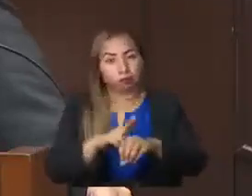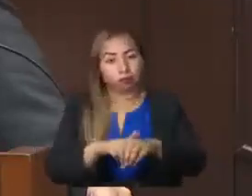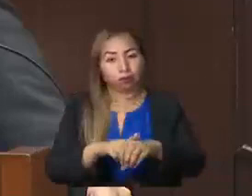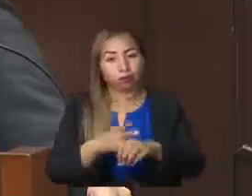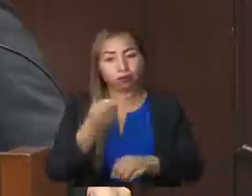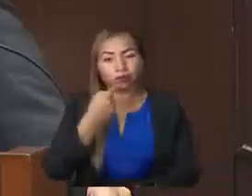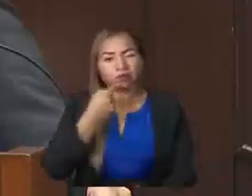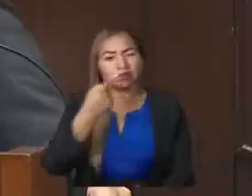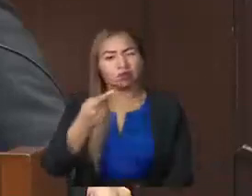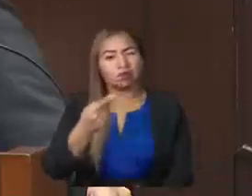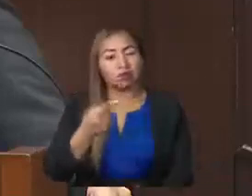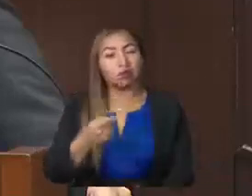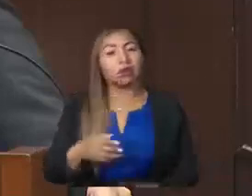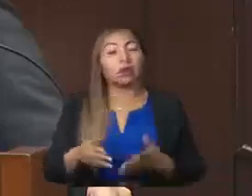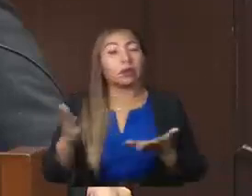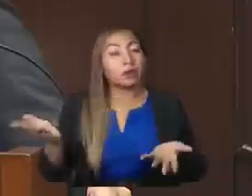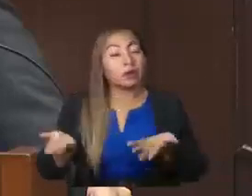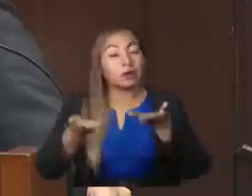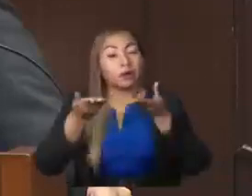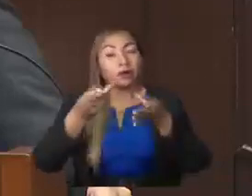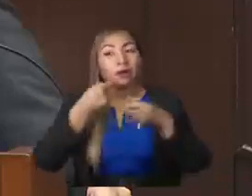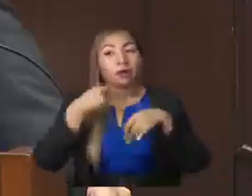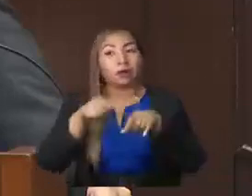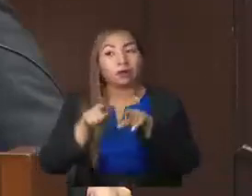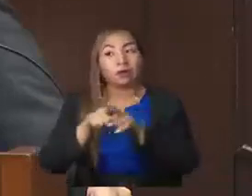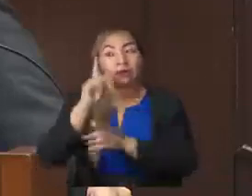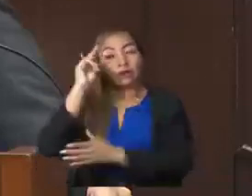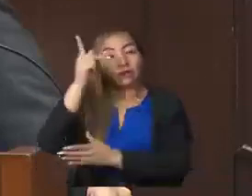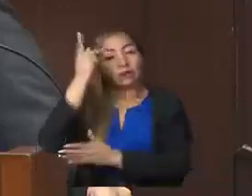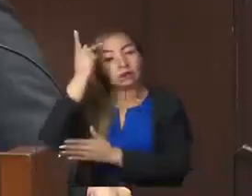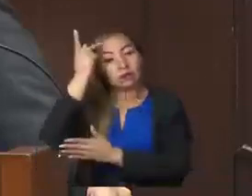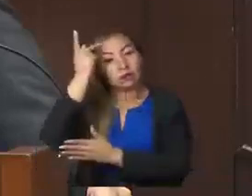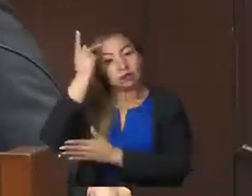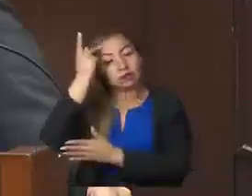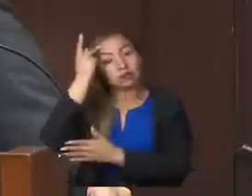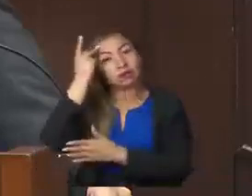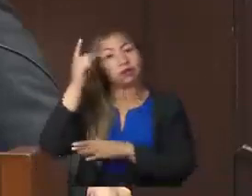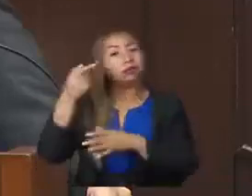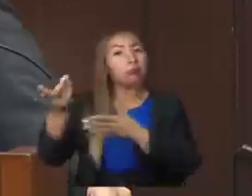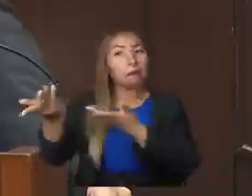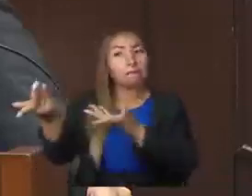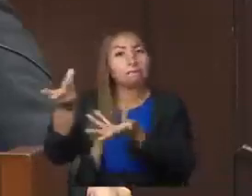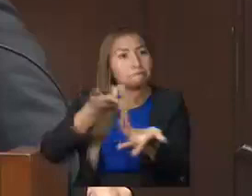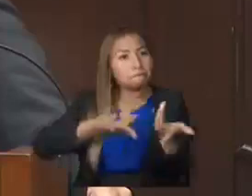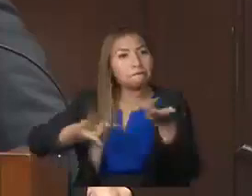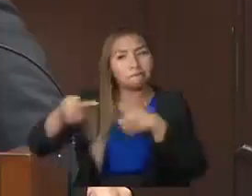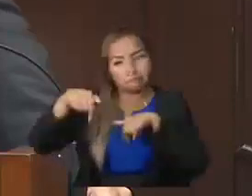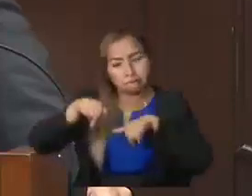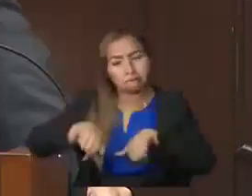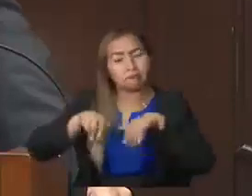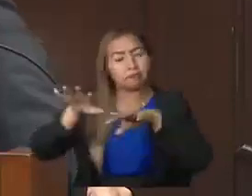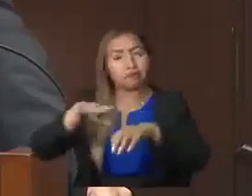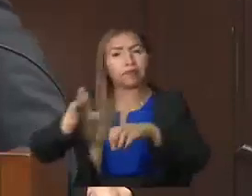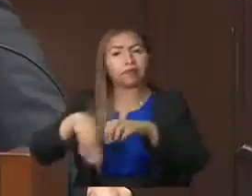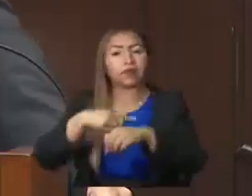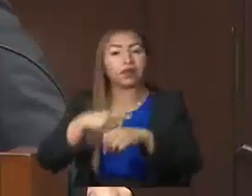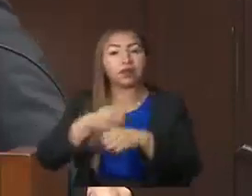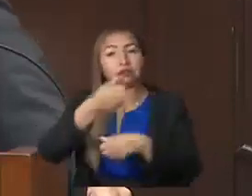estableciendo una real y sincera política de puertas abiertas a los trabajadores